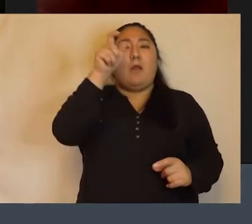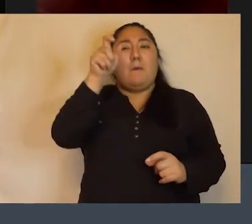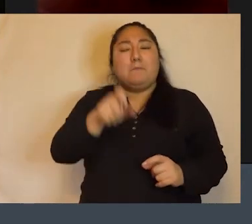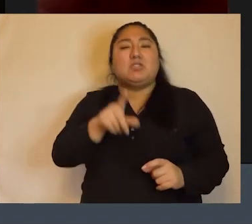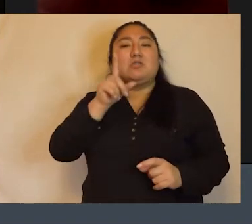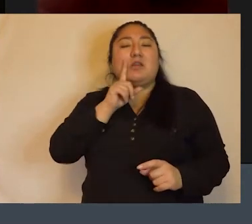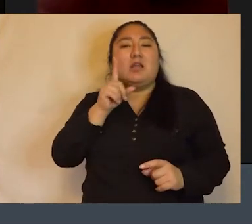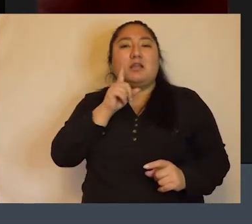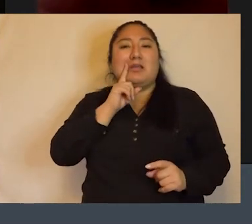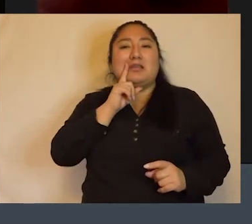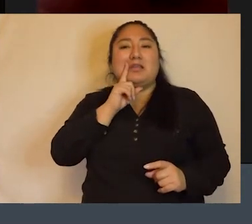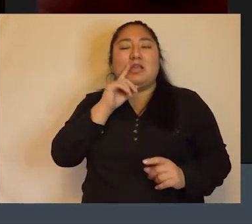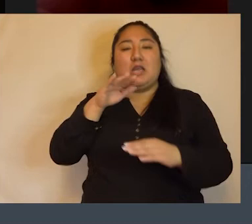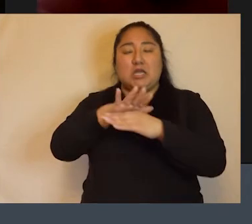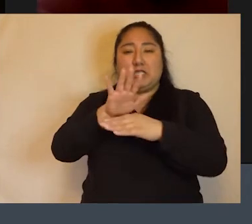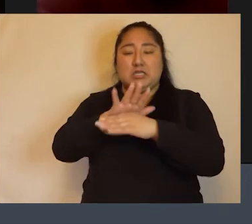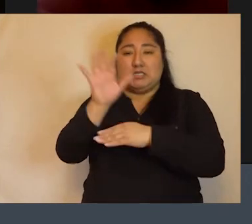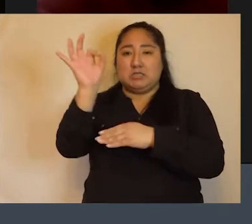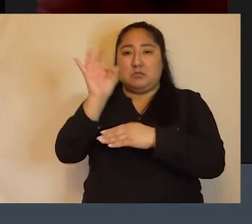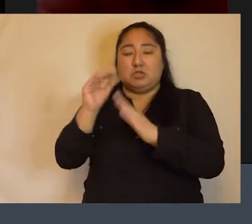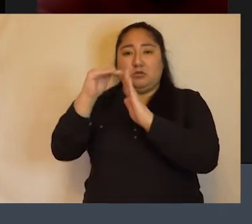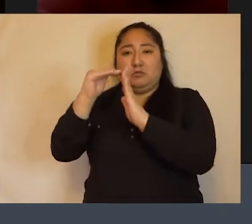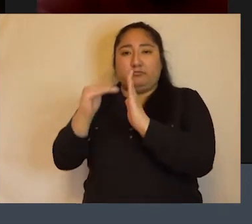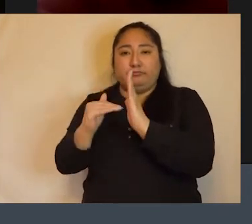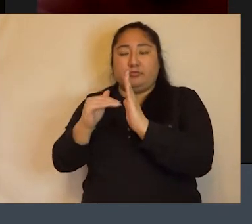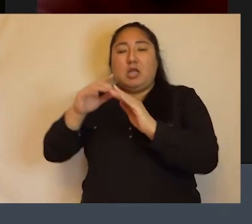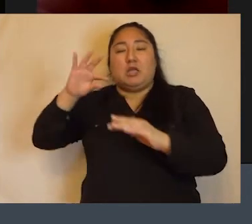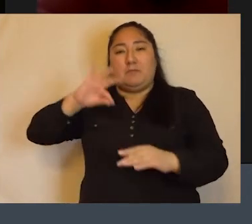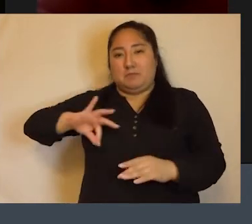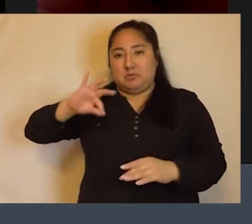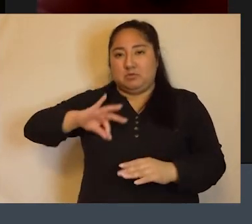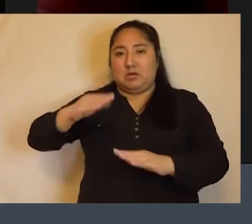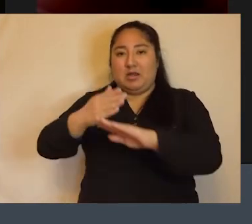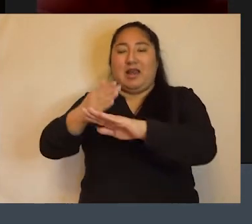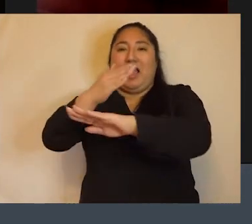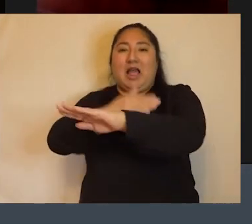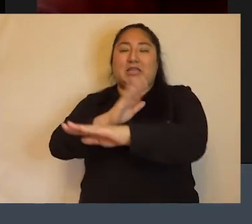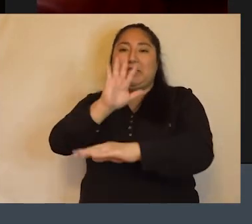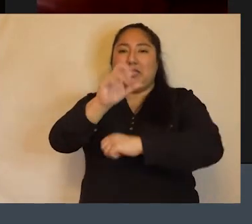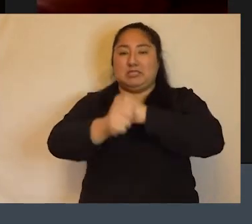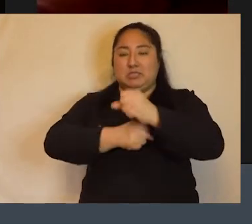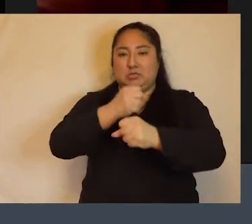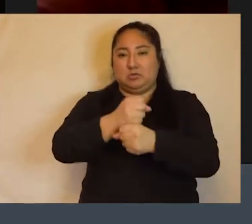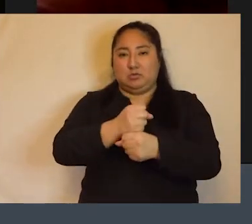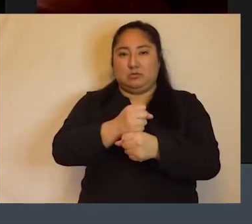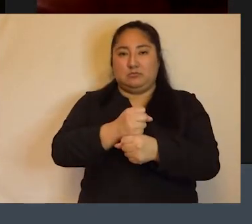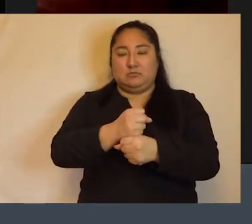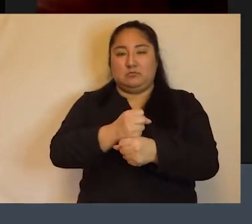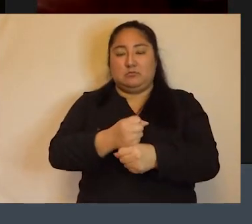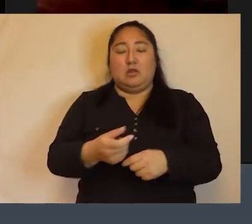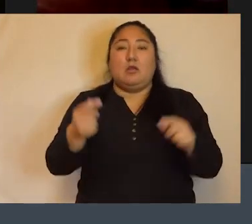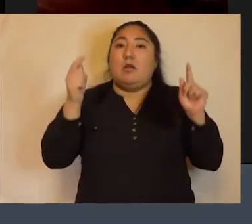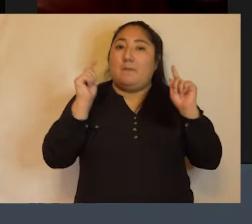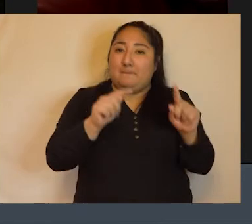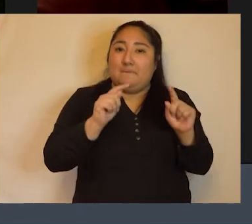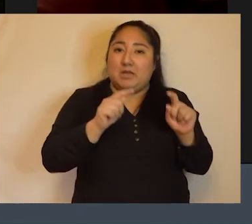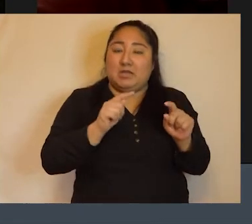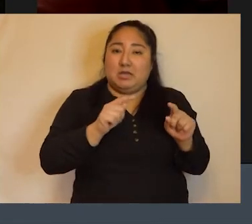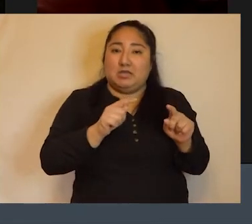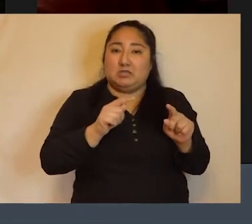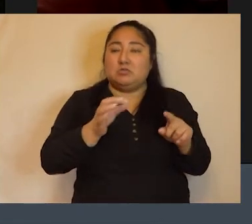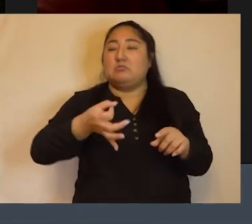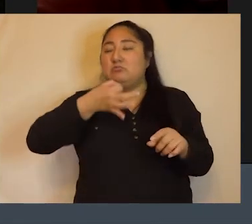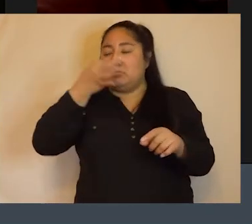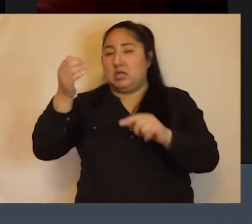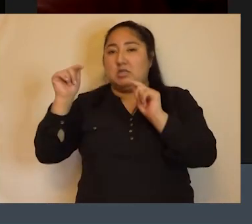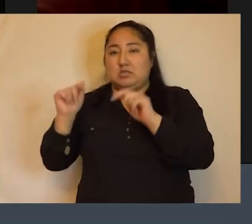las personas que tengan un tramo inferior al 15% y que se vayan a pensionar antes de 5 años. Para